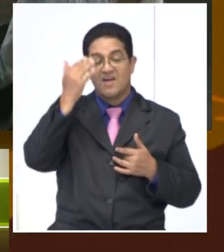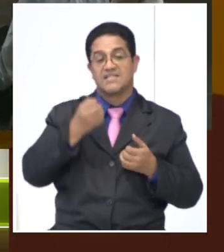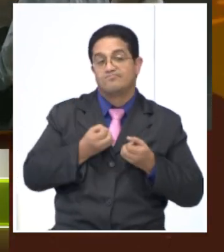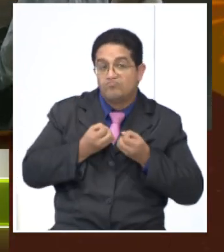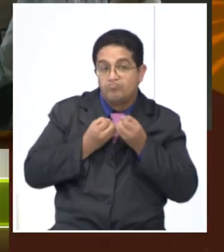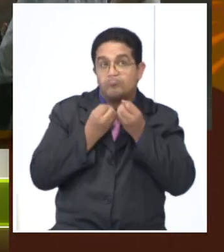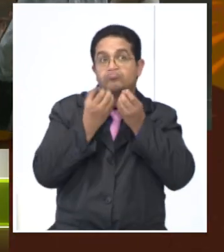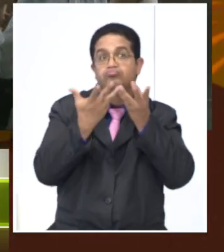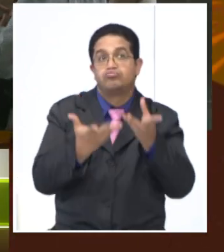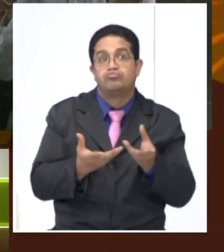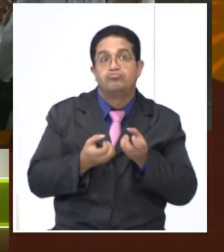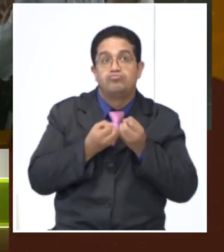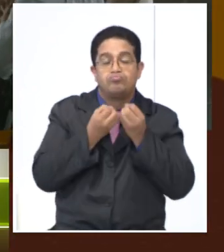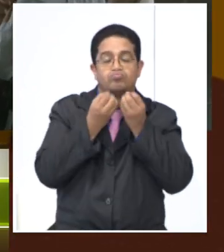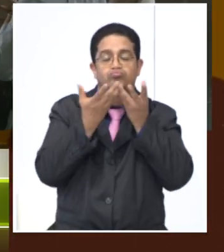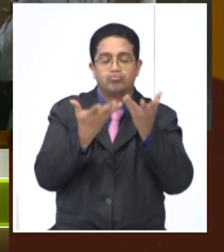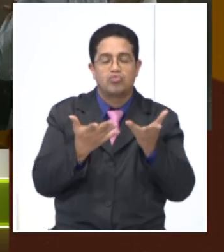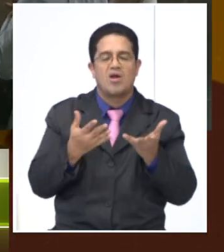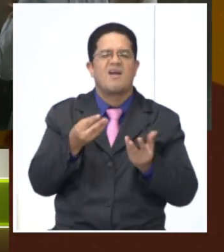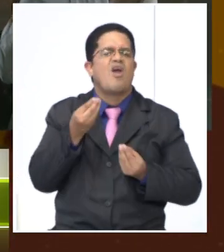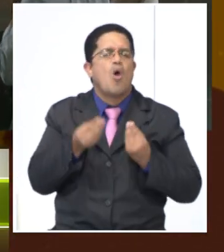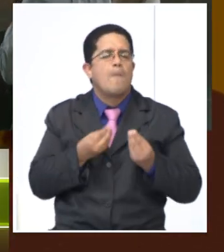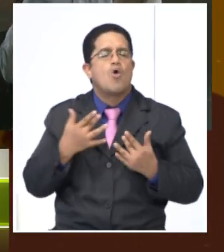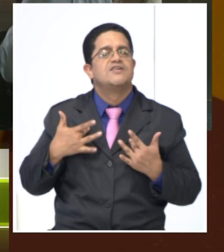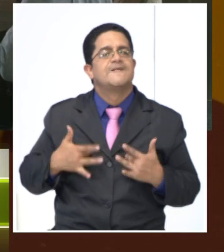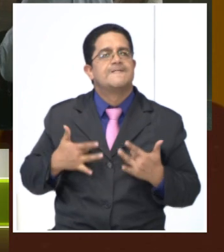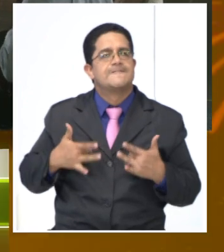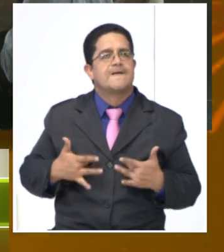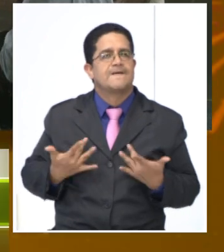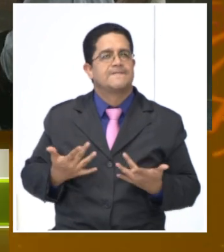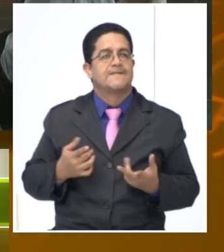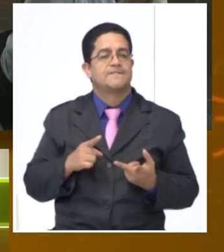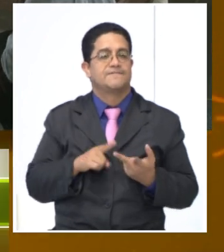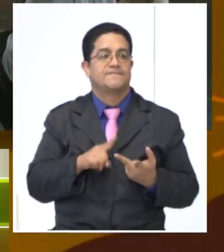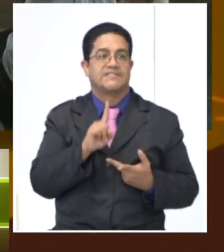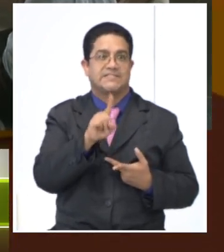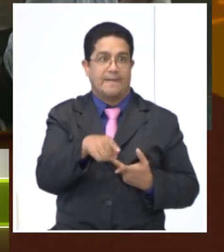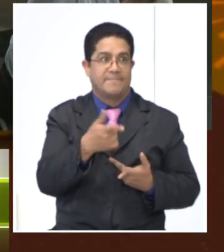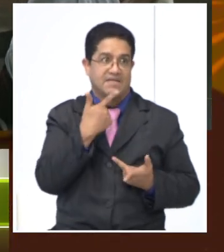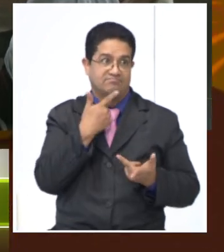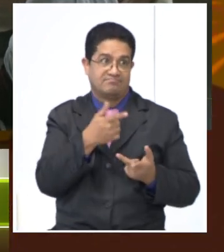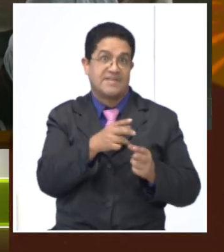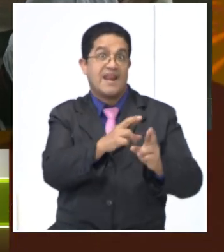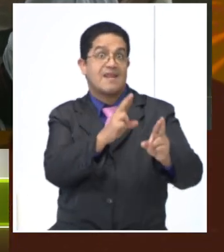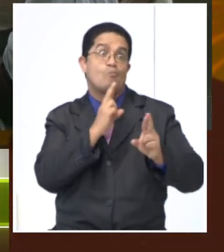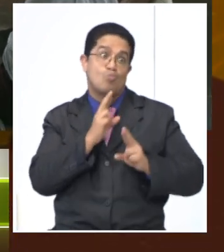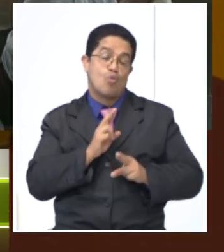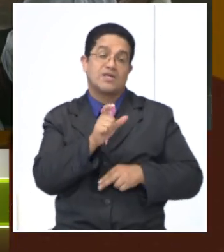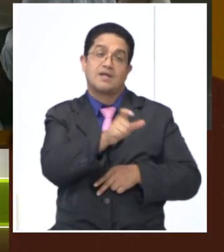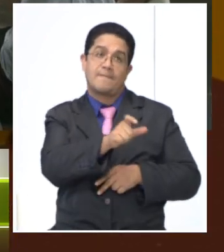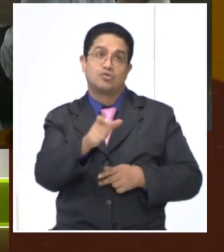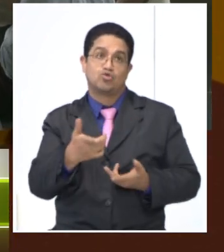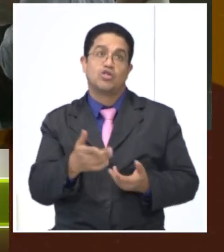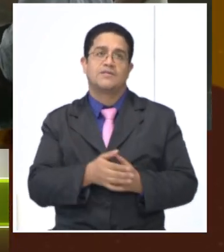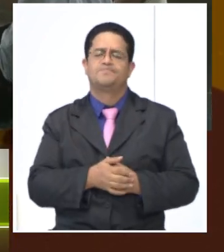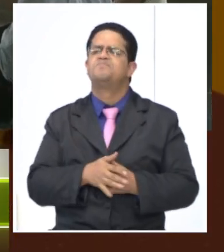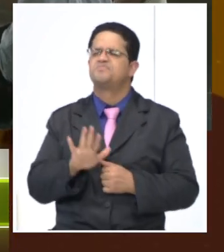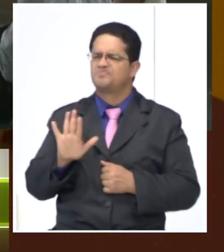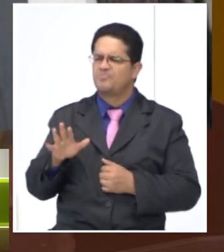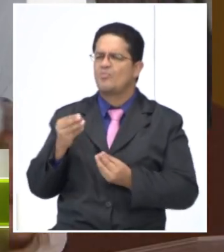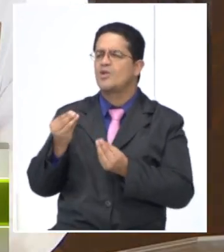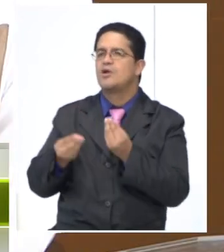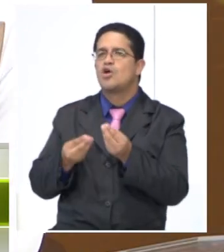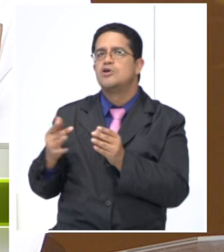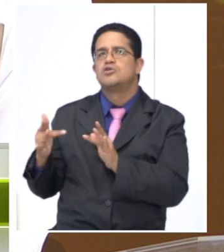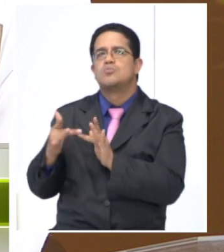verbalizar tus emociones, tus sentimientos y tener esa reciprocidad de las personas que te acompañan. Por supuesto. ¿Cómo formar una